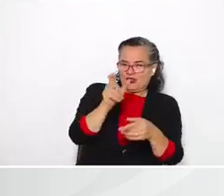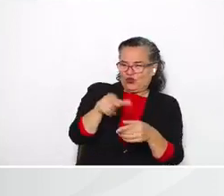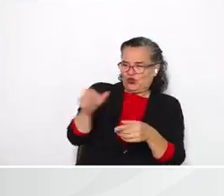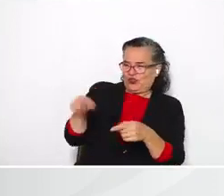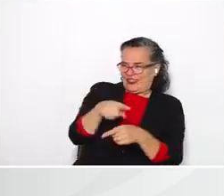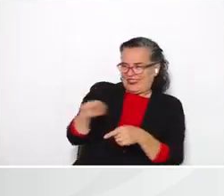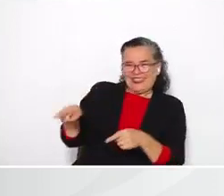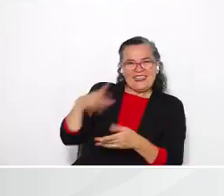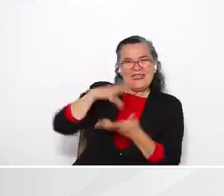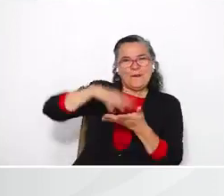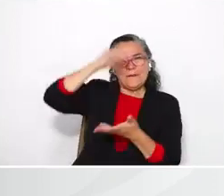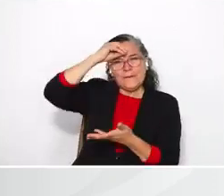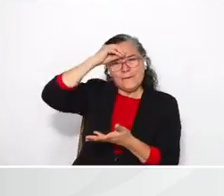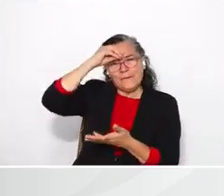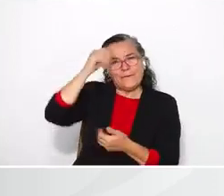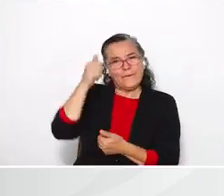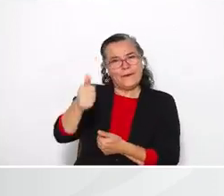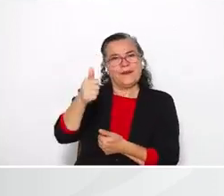aprendan.